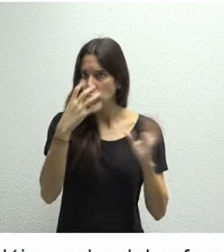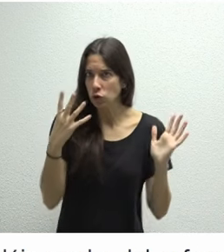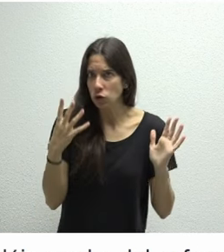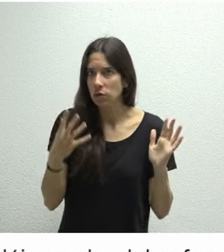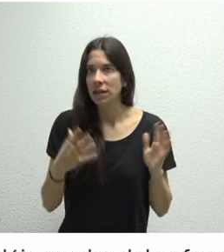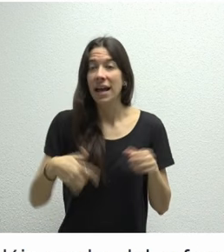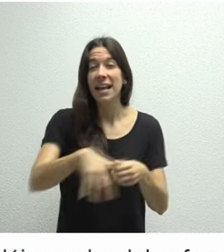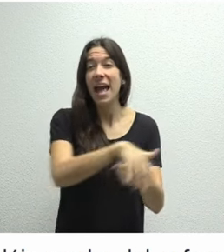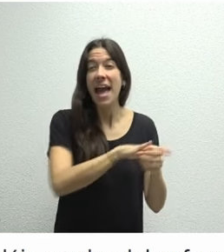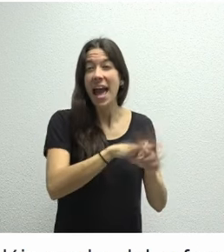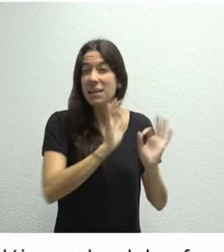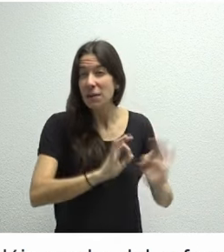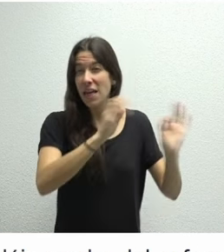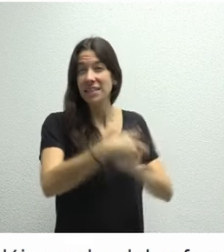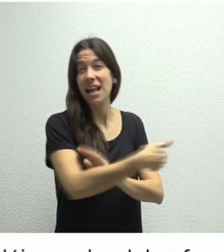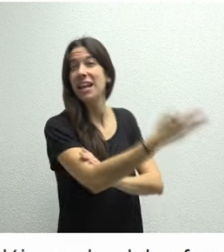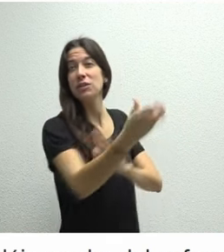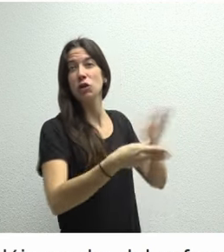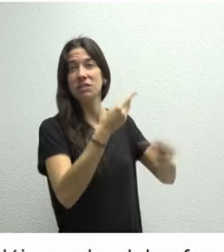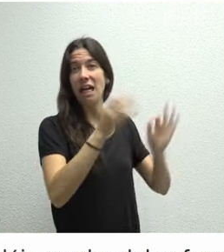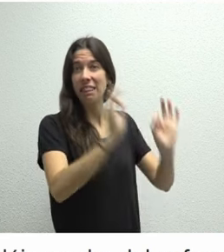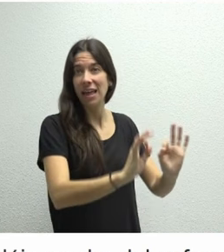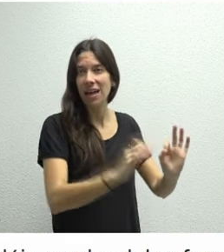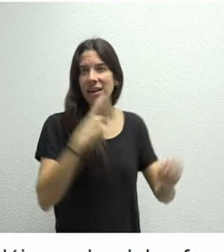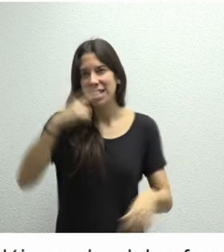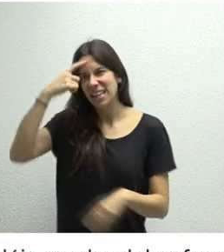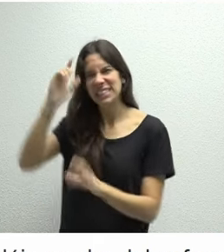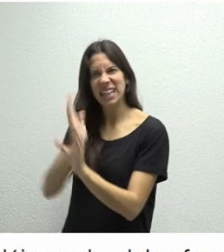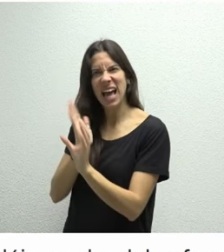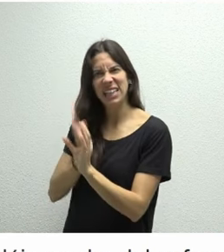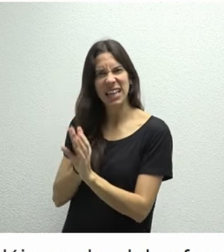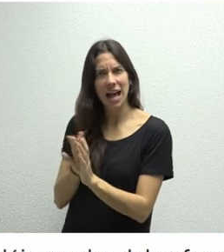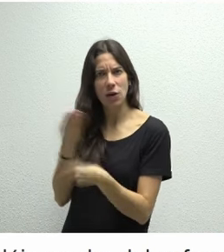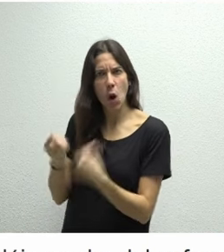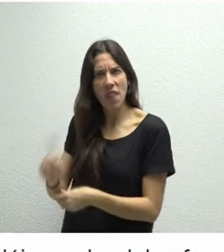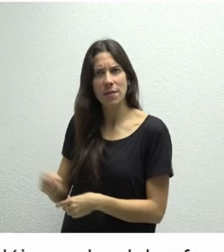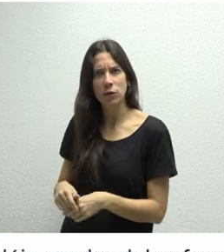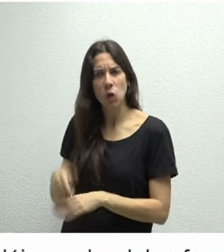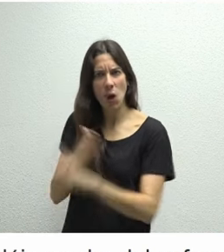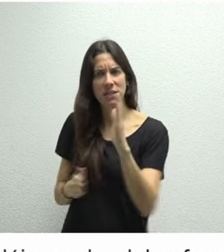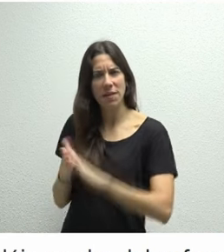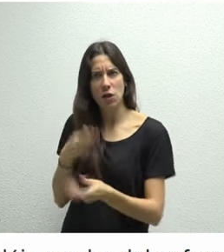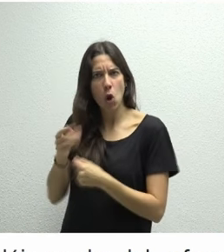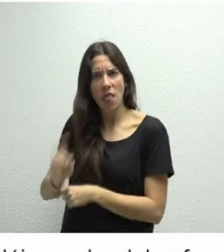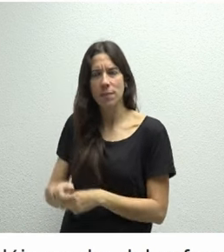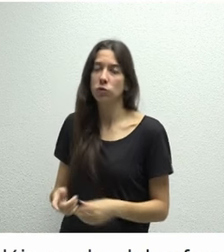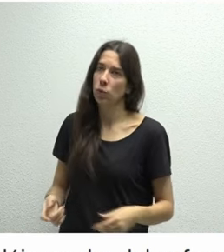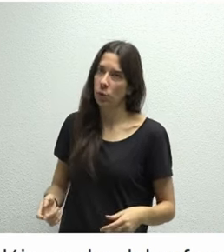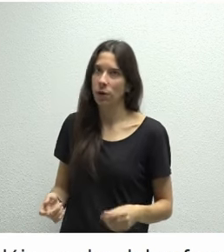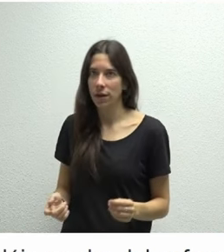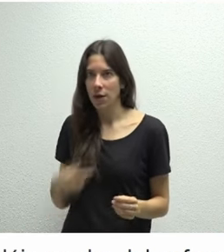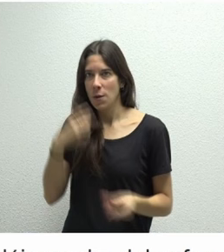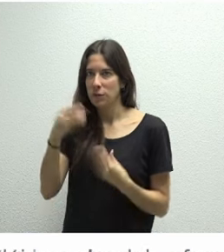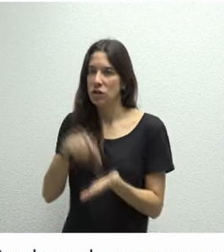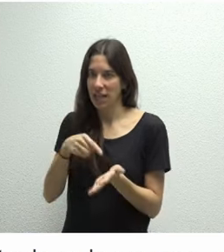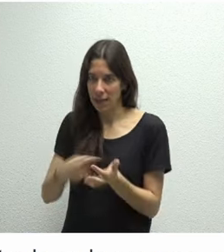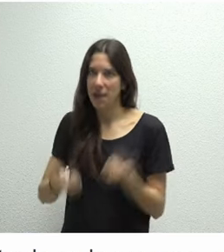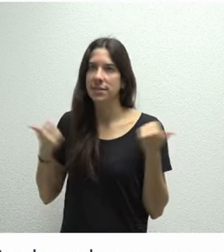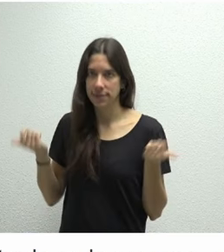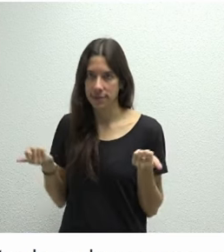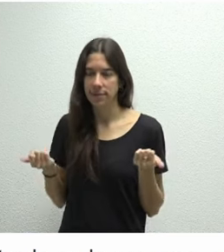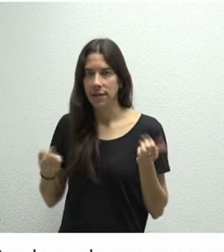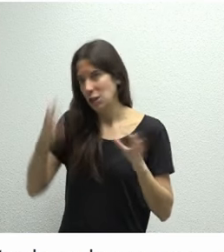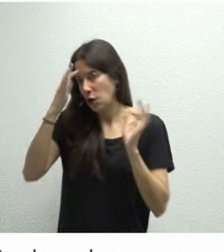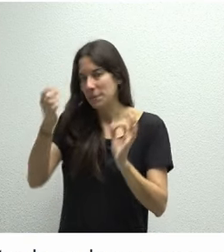especialidades y no lo hagamos en psiquiatría no y en la capacidad que creo que nos exige mucho más y que evidentemente tenemos